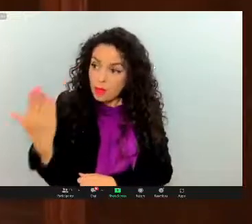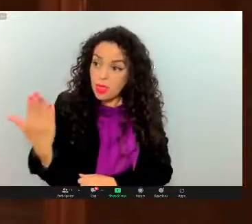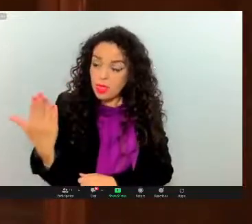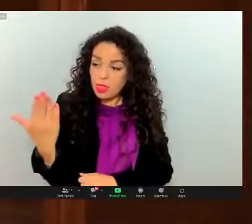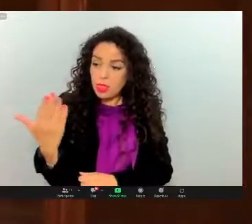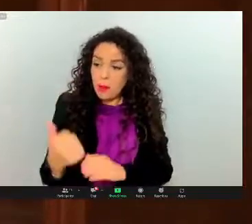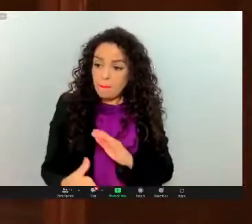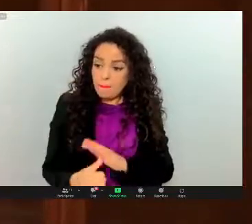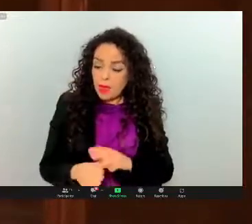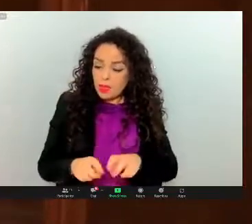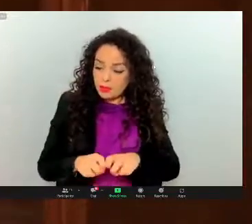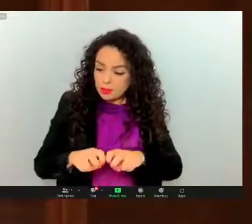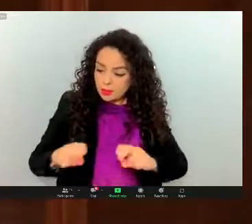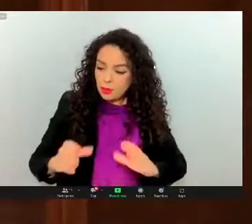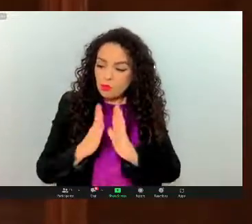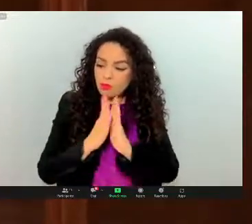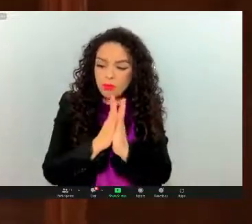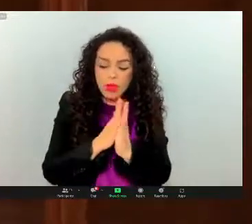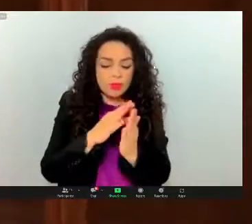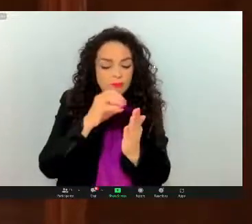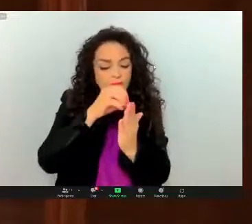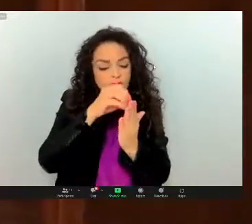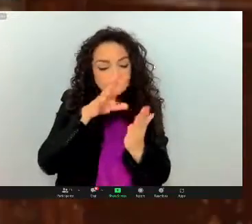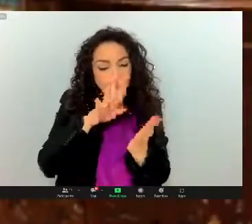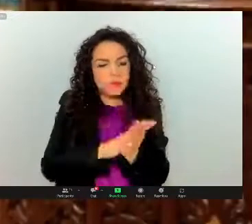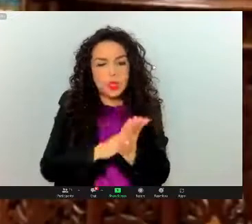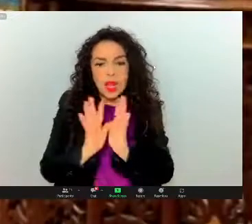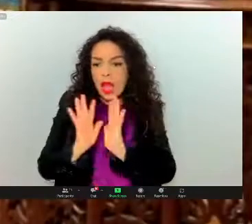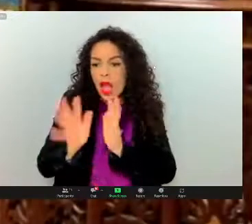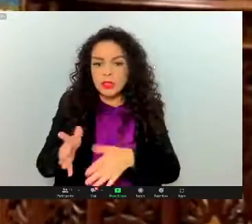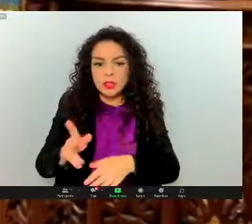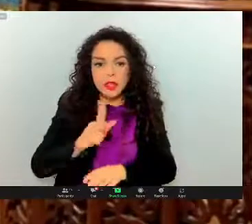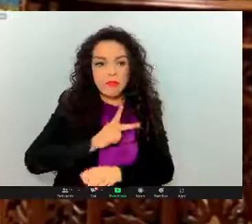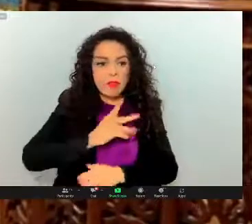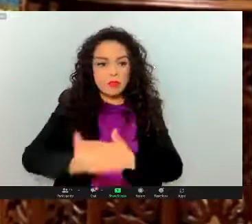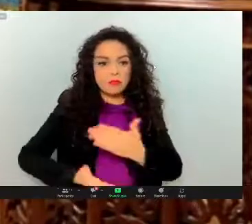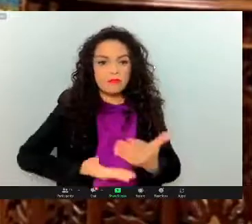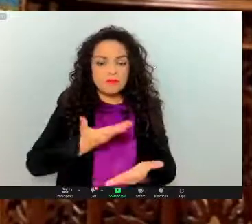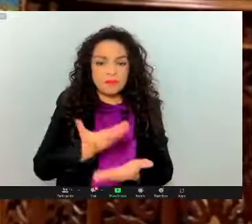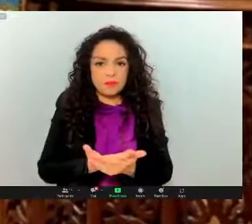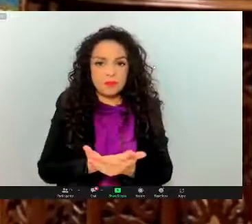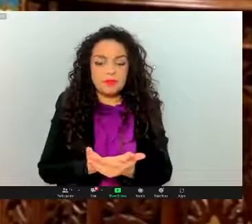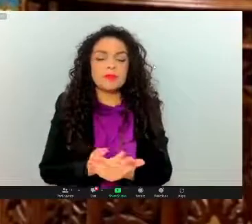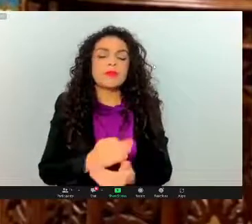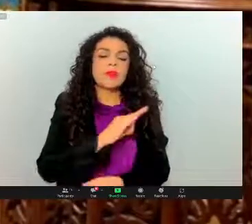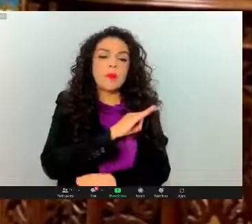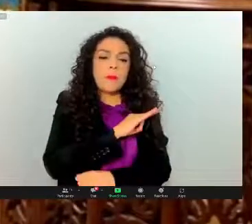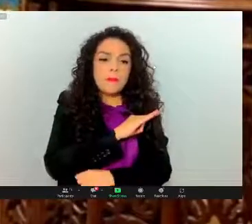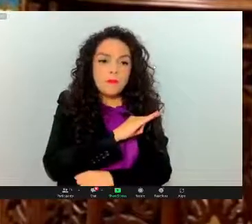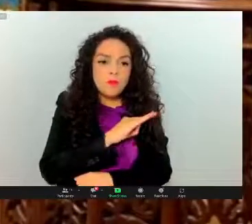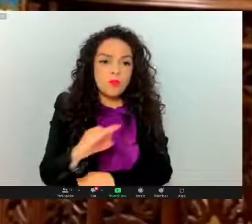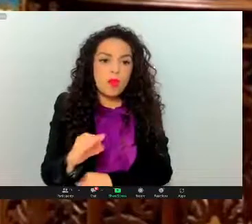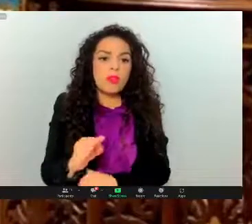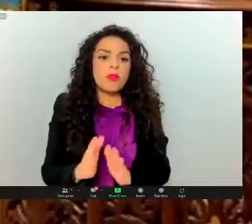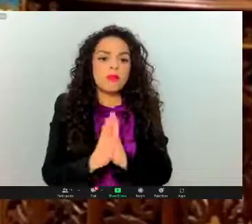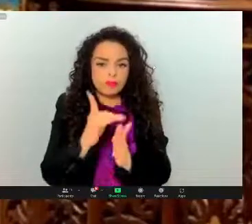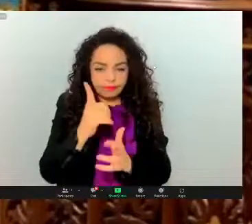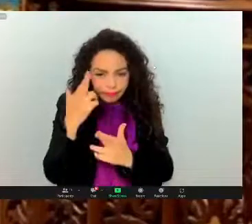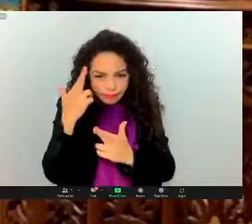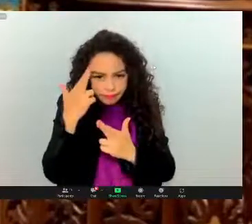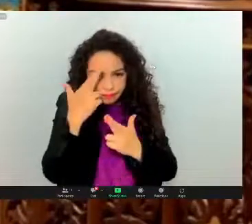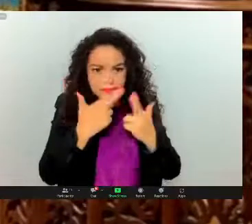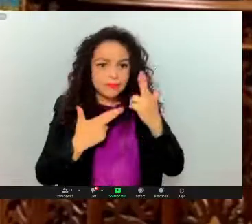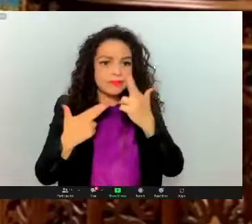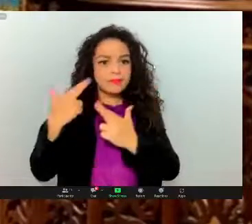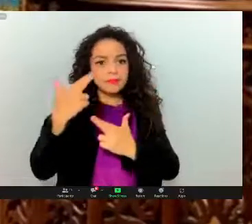íntegramente el punto de acuerdo y pueda ser sometido a la consideración de todos ustedes.